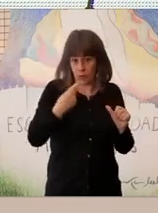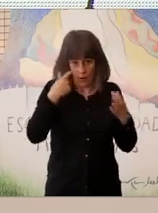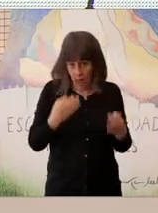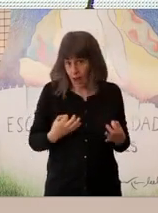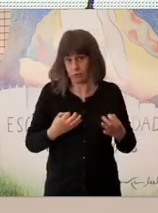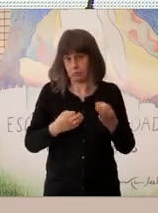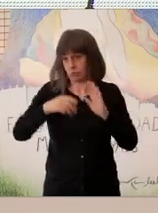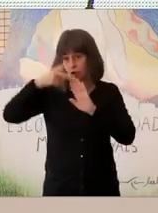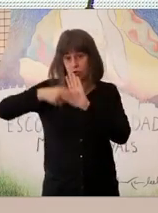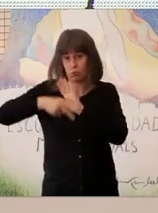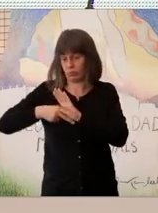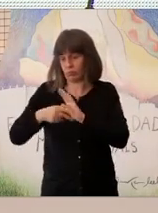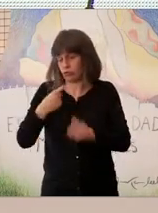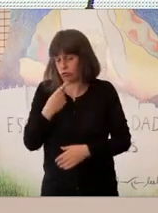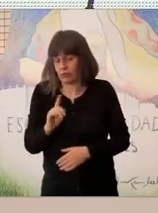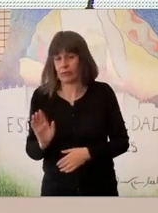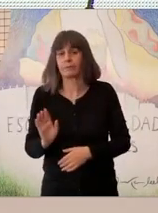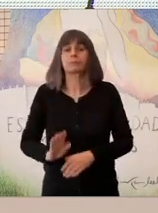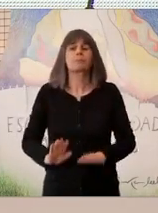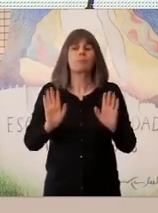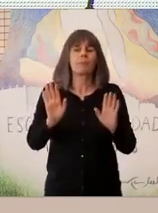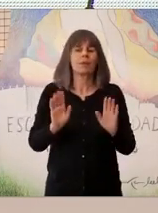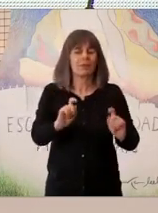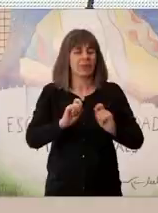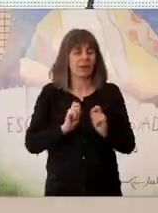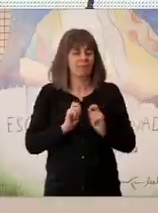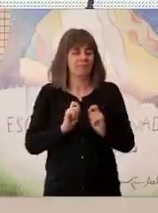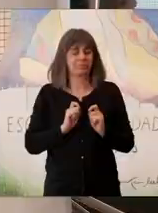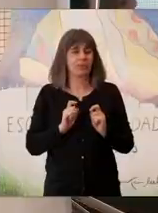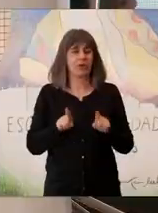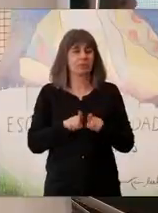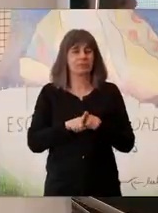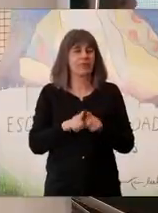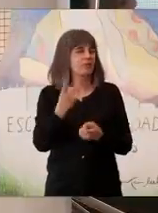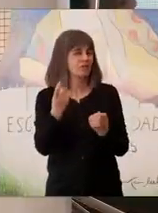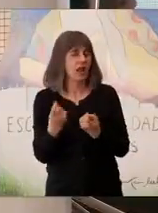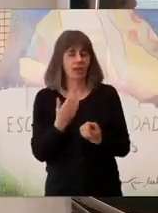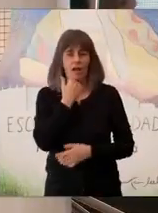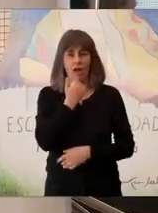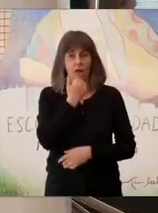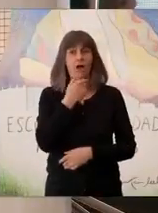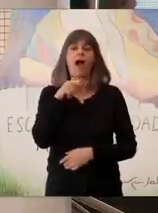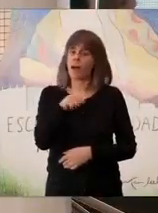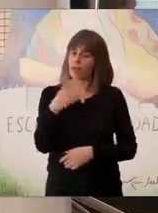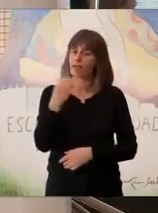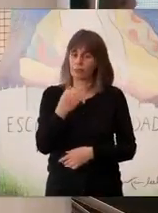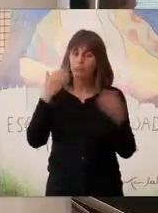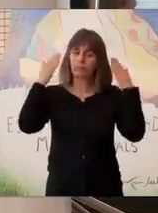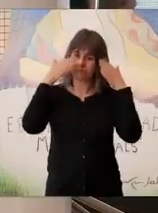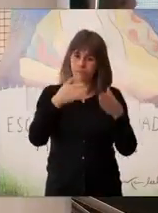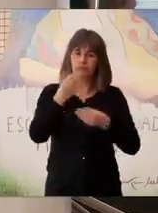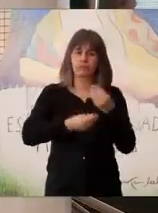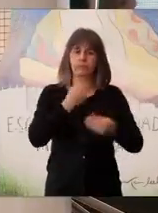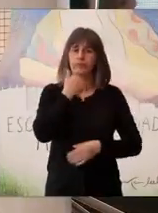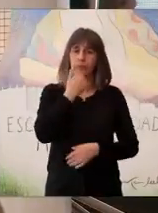la Fiscalía, bueno, pues eso nos da unas carencias muy importantes. Yo creo que ahí sí que tendríamos que hacer algo para que